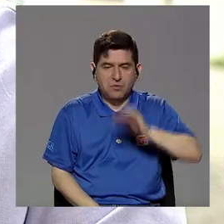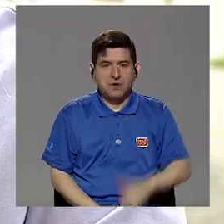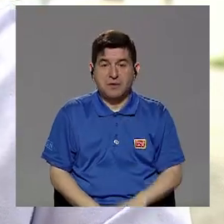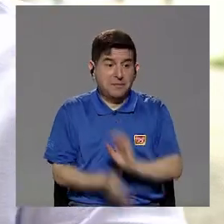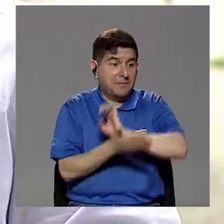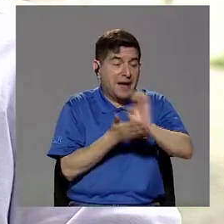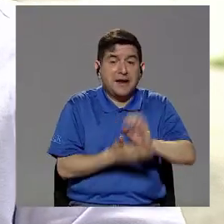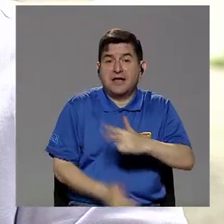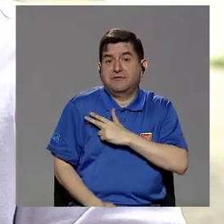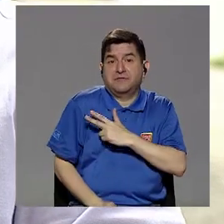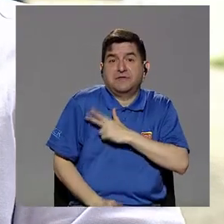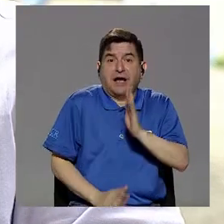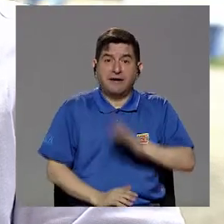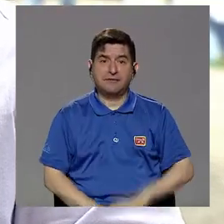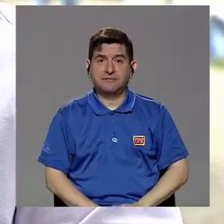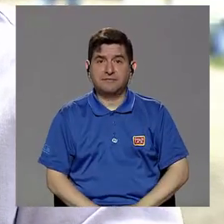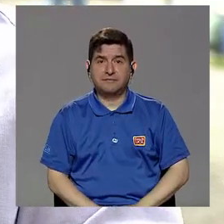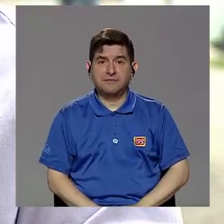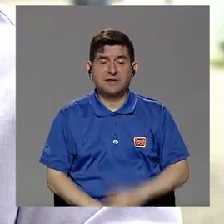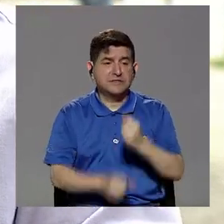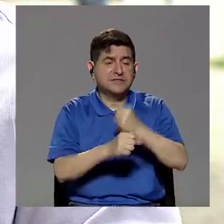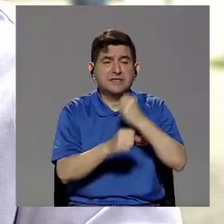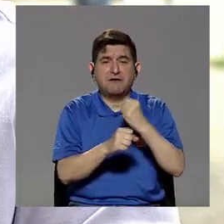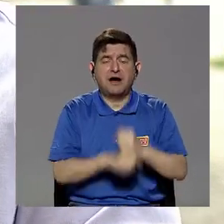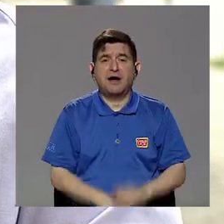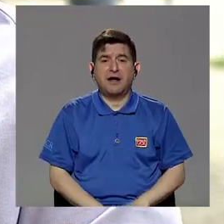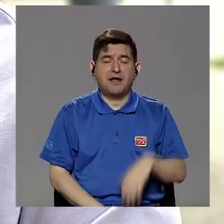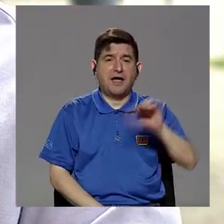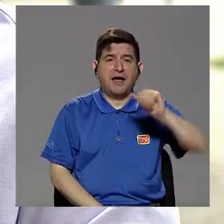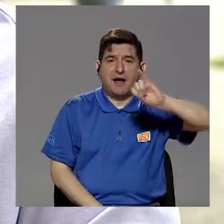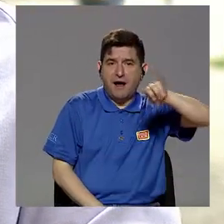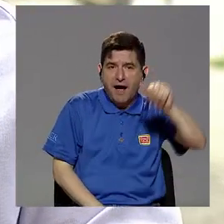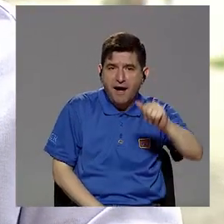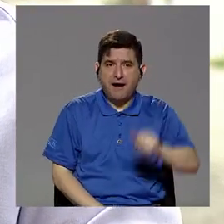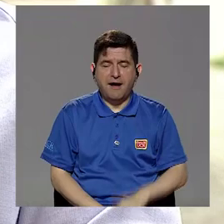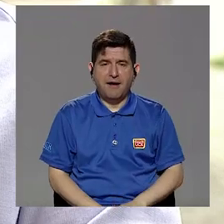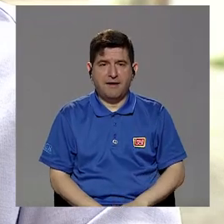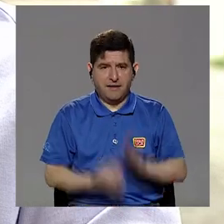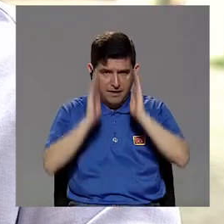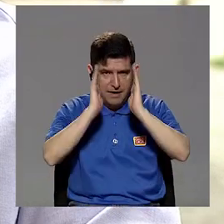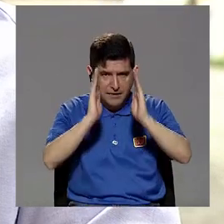líquido precisamente para no ir a orinar. Entonces si son cajeras o si son...